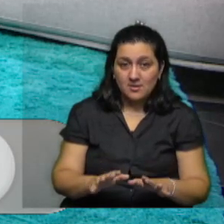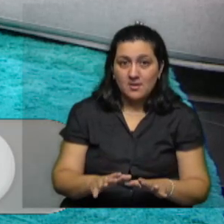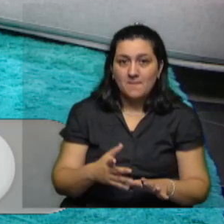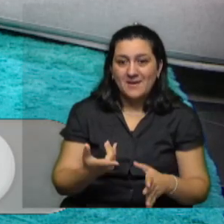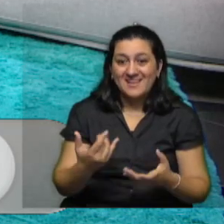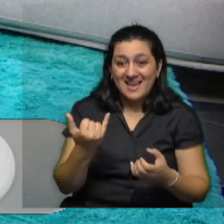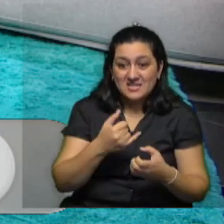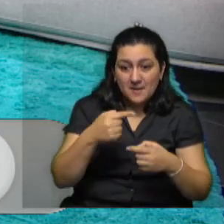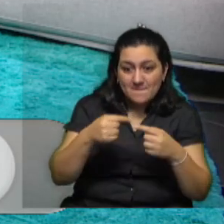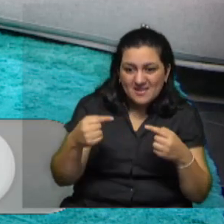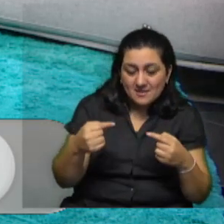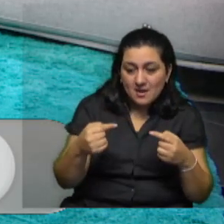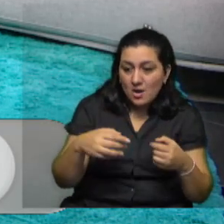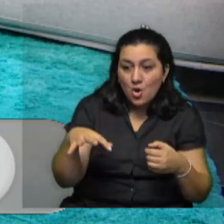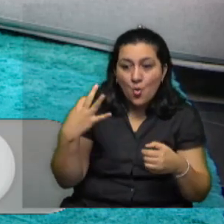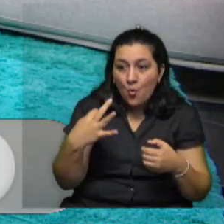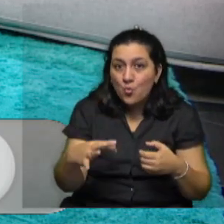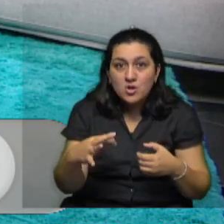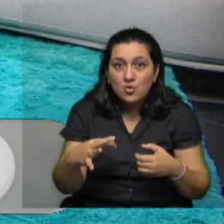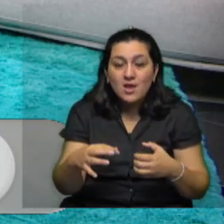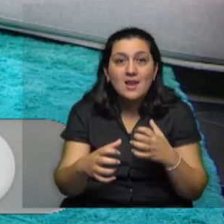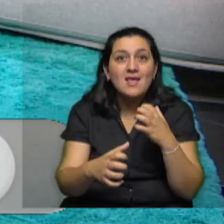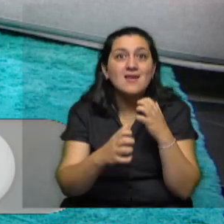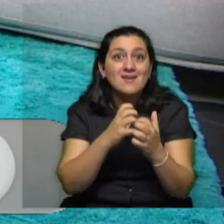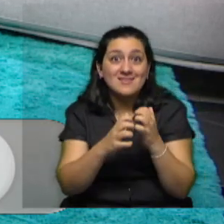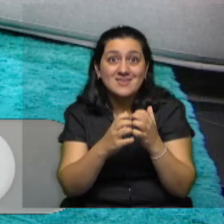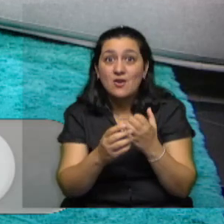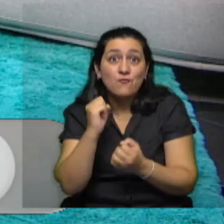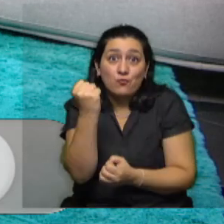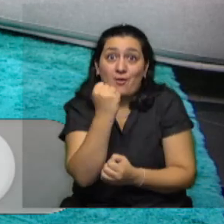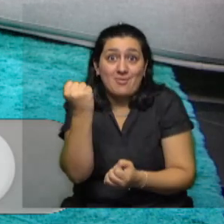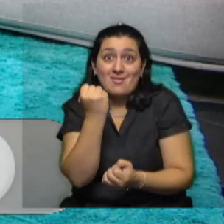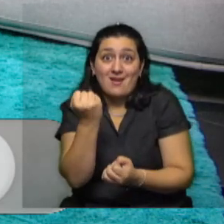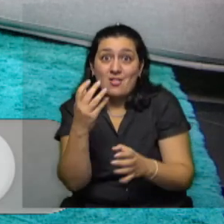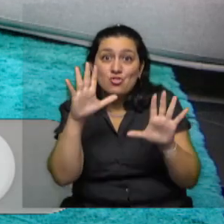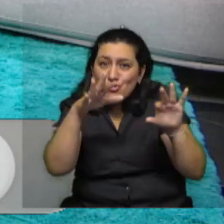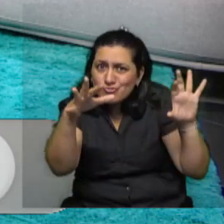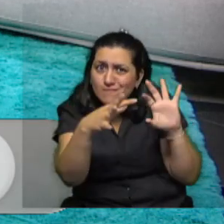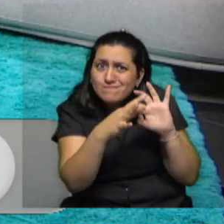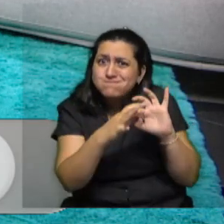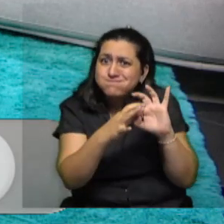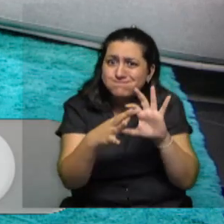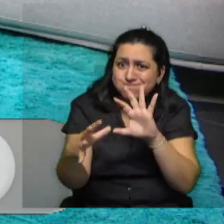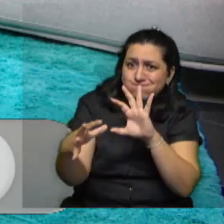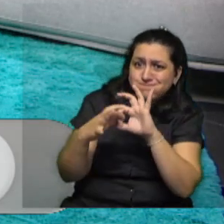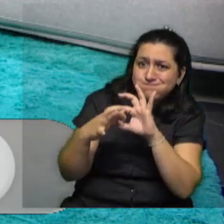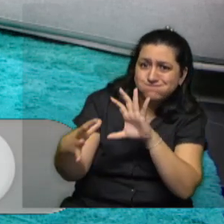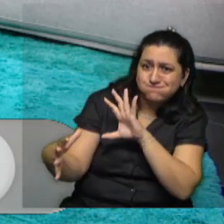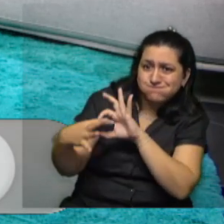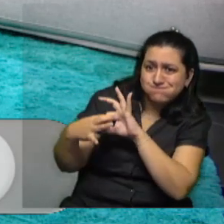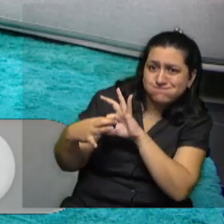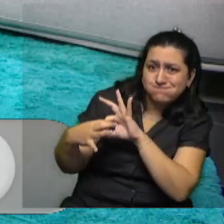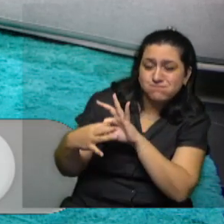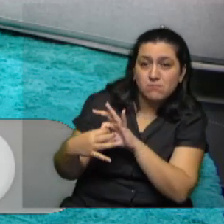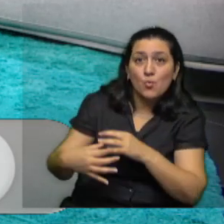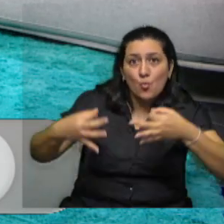la materia, de lo único que se habla son de energías que se juntan. Claro. Para que surja. O sea, es que todo se une. Literalmente energía. La atracción y cumple leyes, y